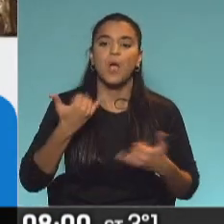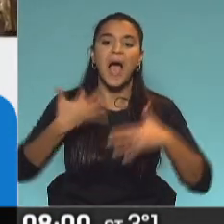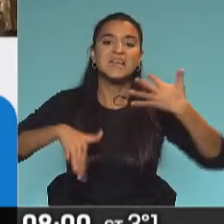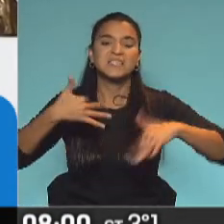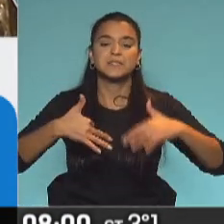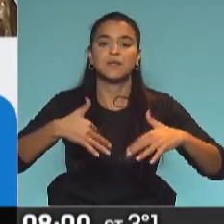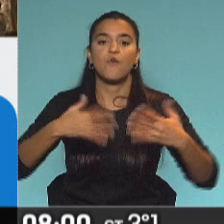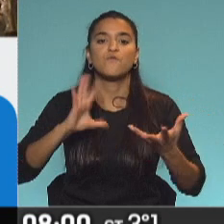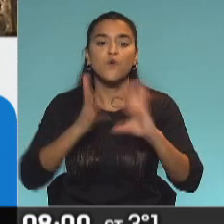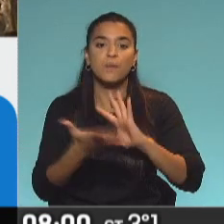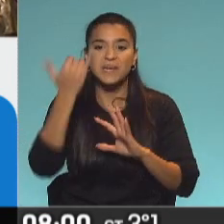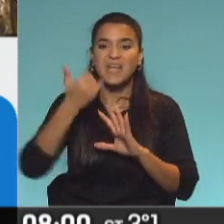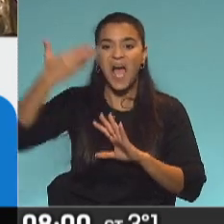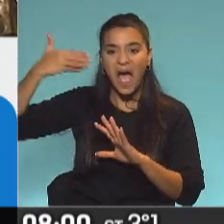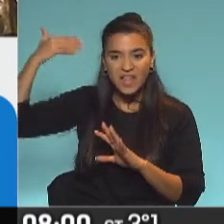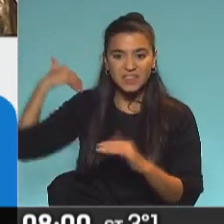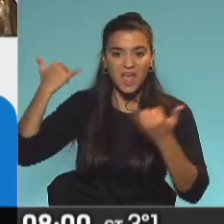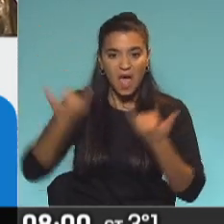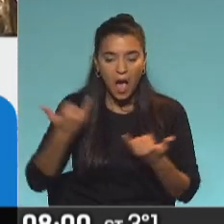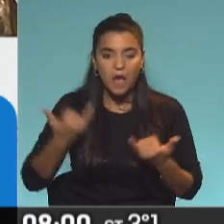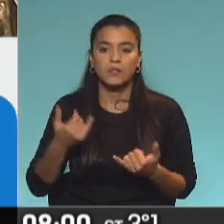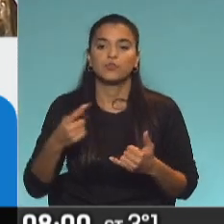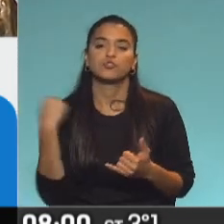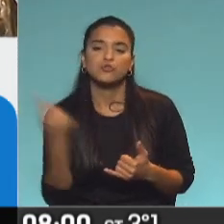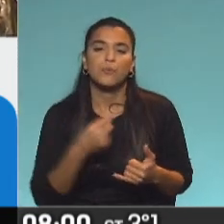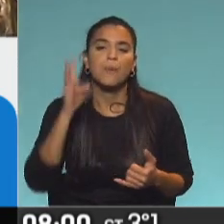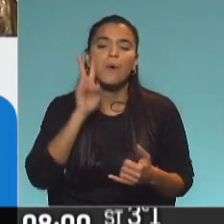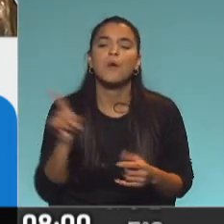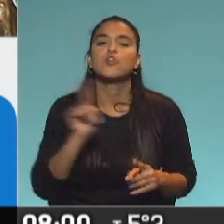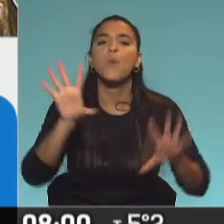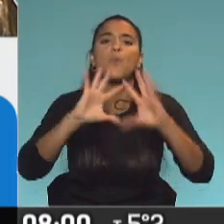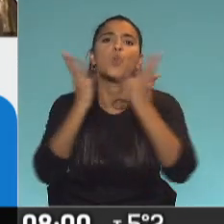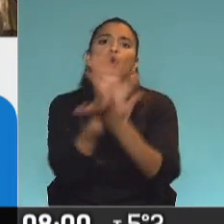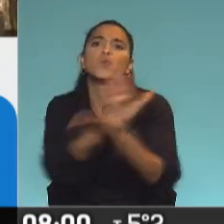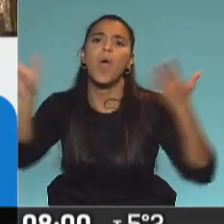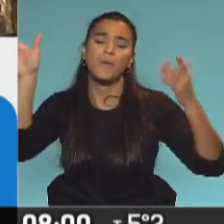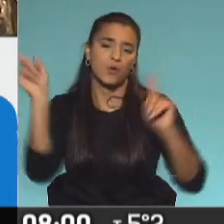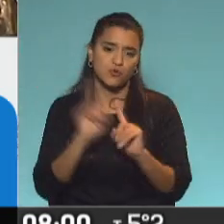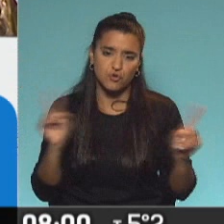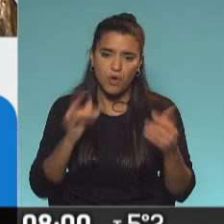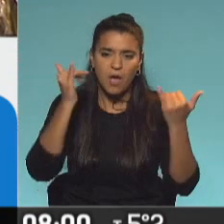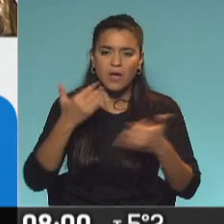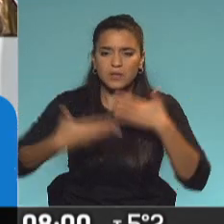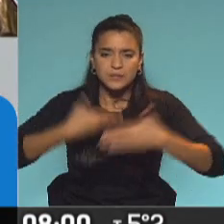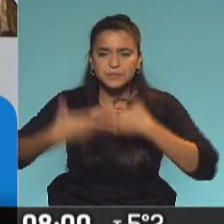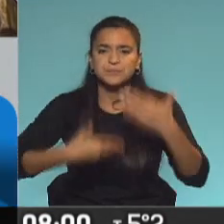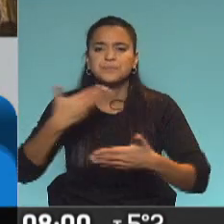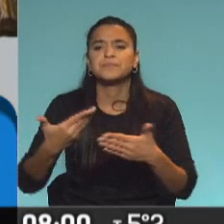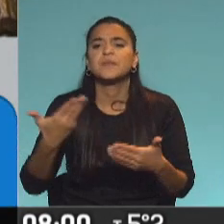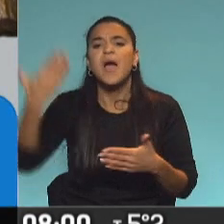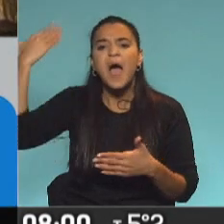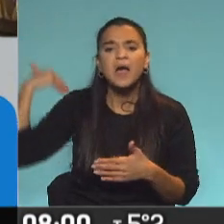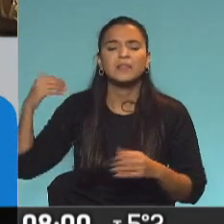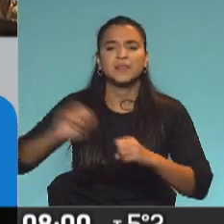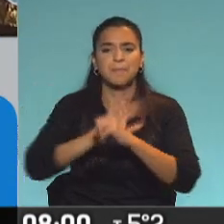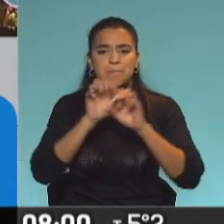aceleramiento de tendencias que venían sucediendo previamente. Lo que Claro. vamos a ver no es un mundo totalmente nuevo, sino que se van a acelerar tendencias que antes de la